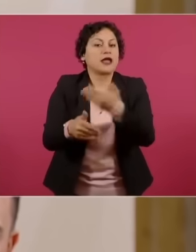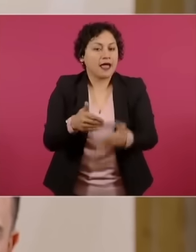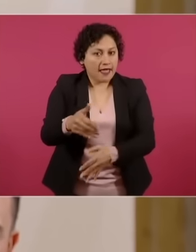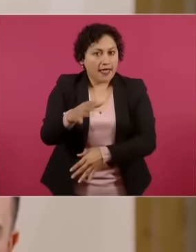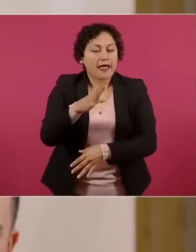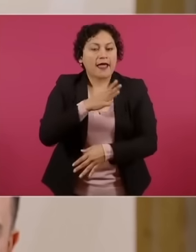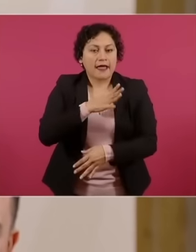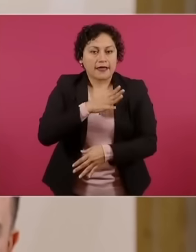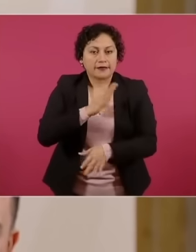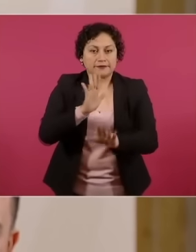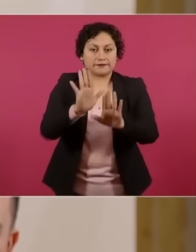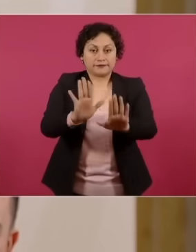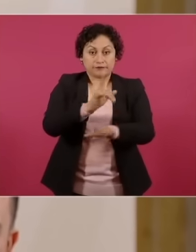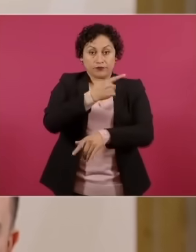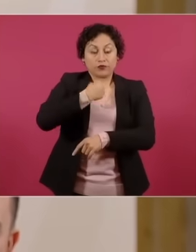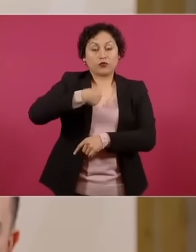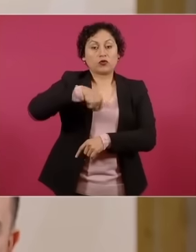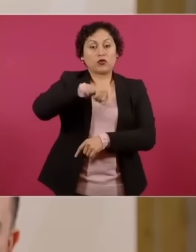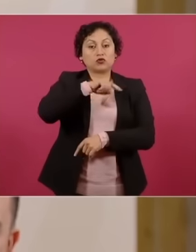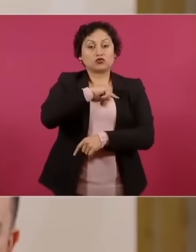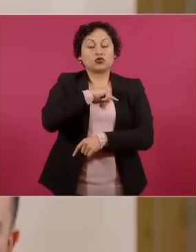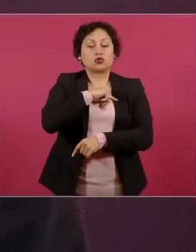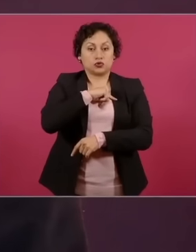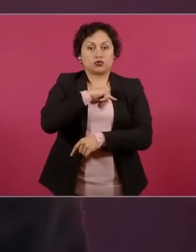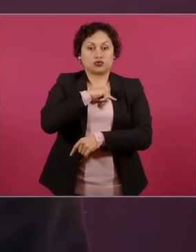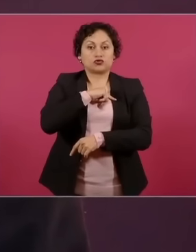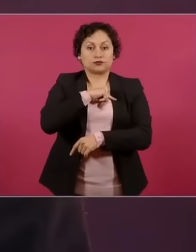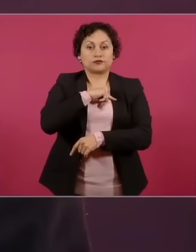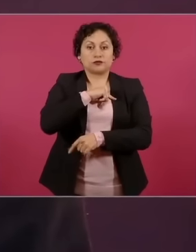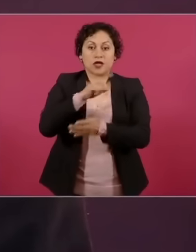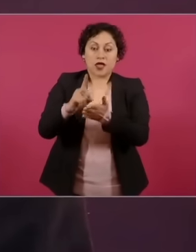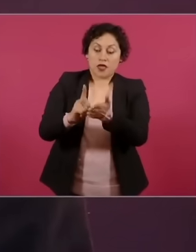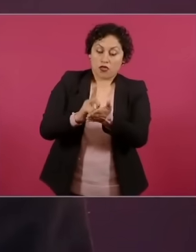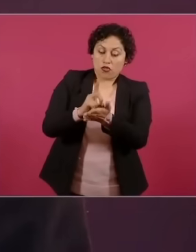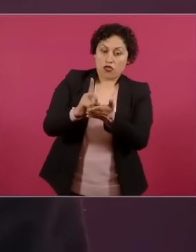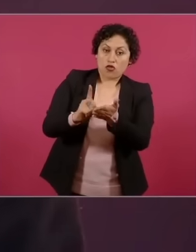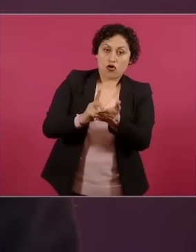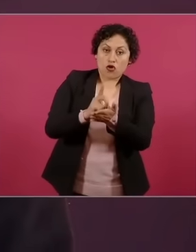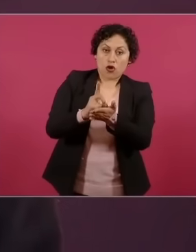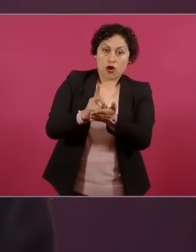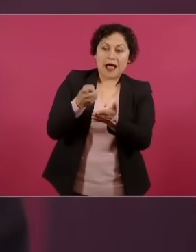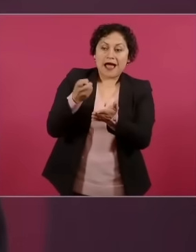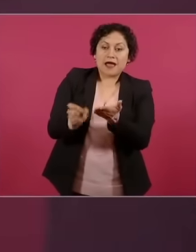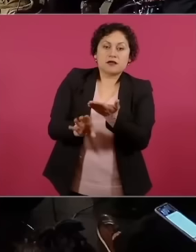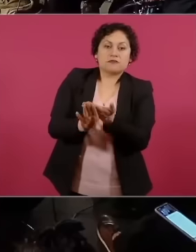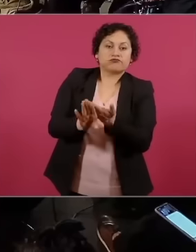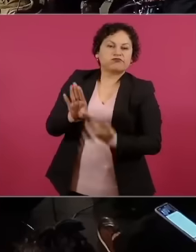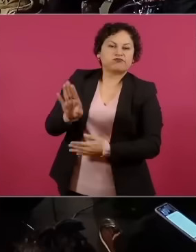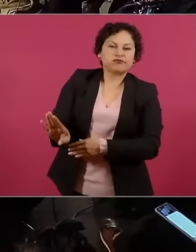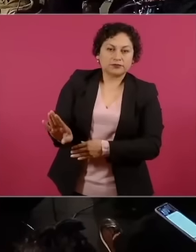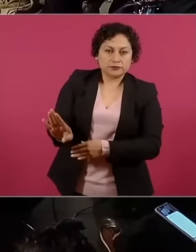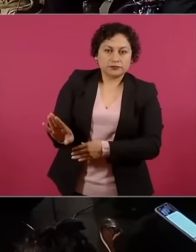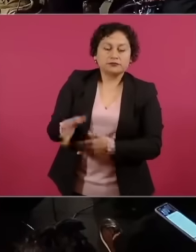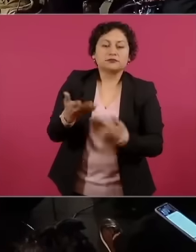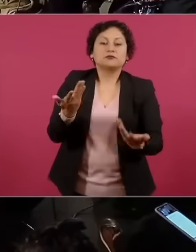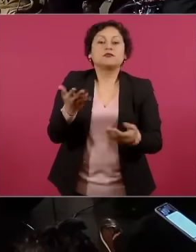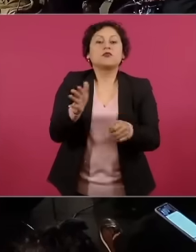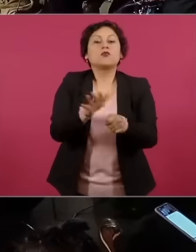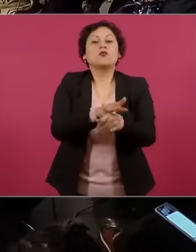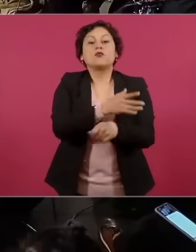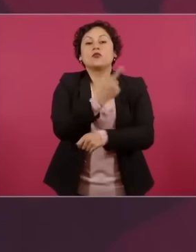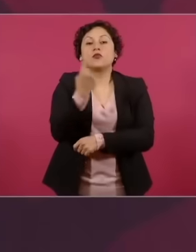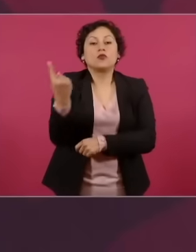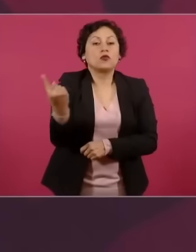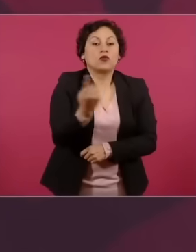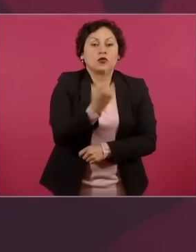es evitar el consumo de drogas, porque donde hay más violencia,